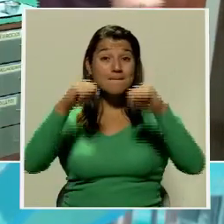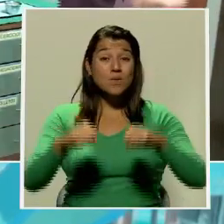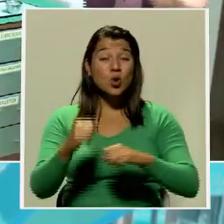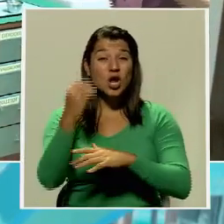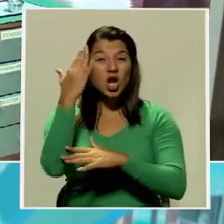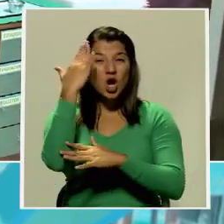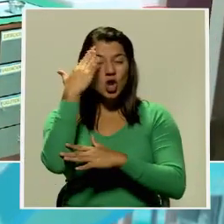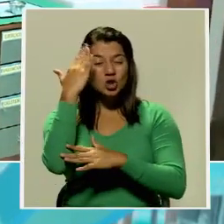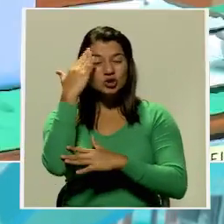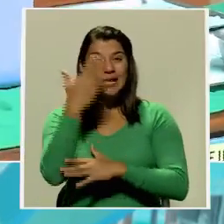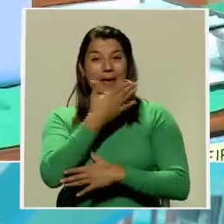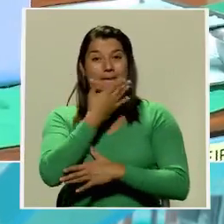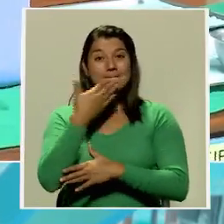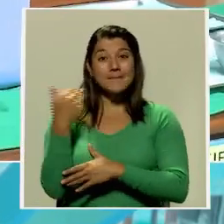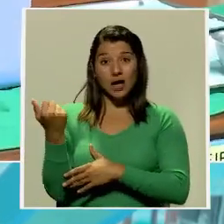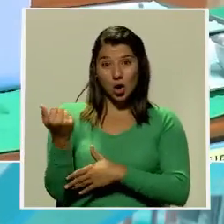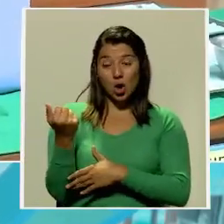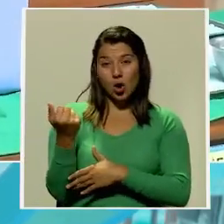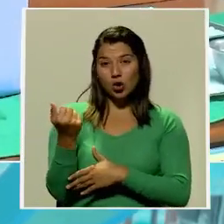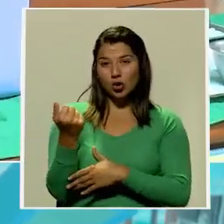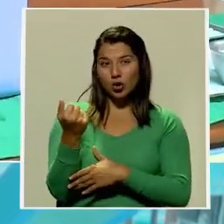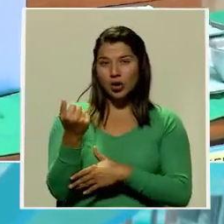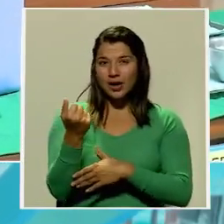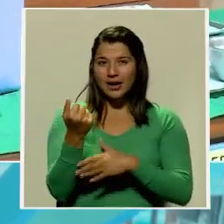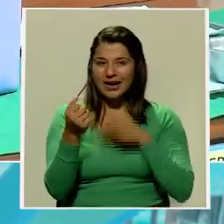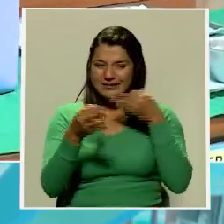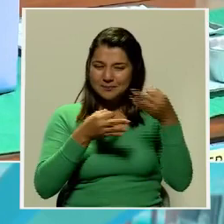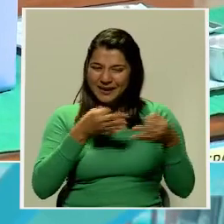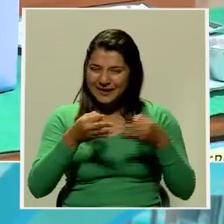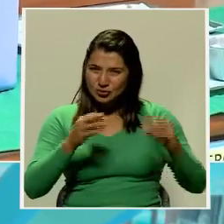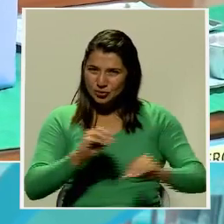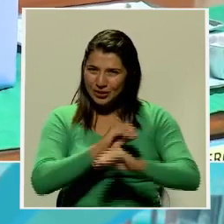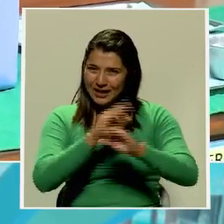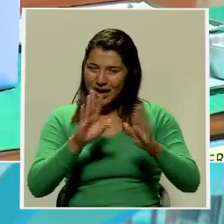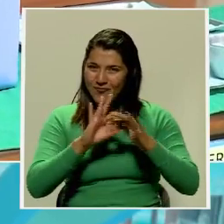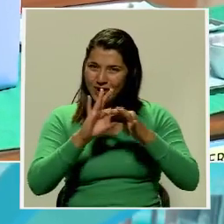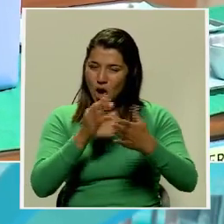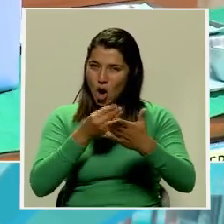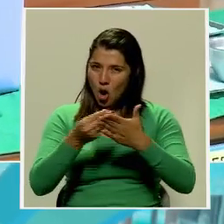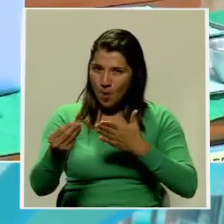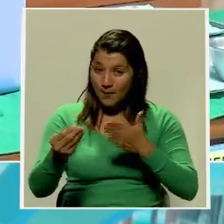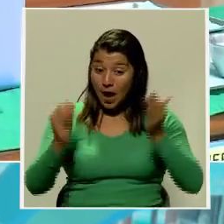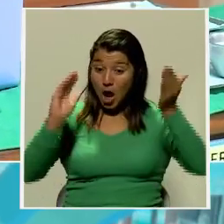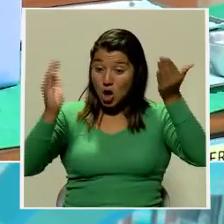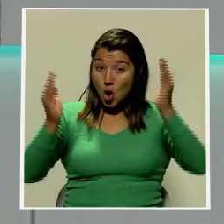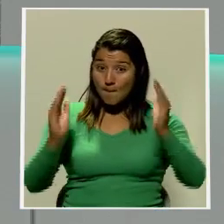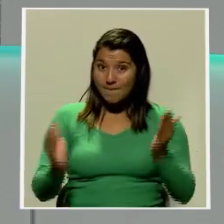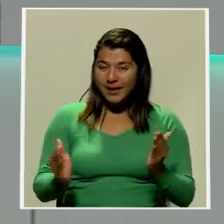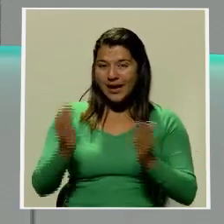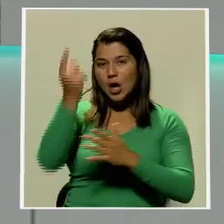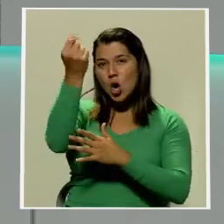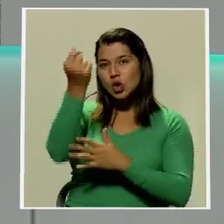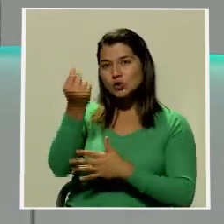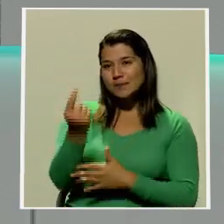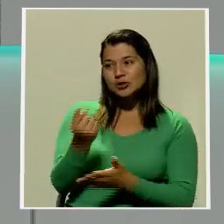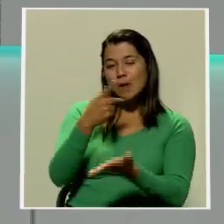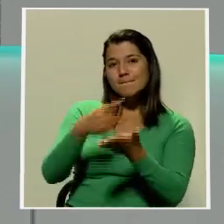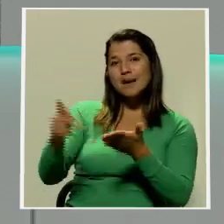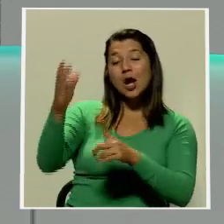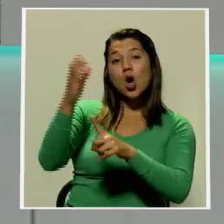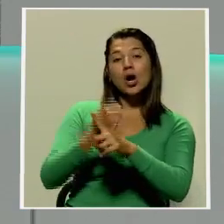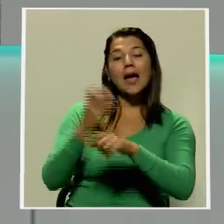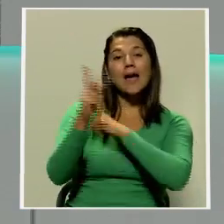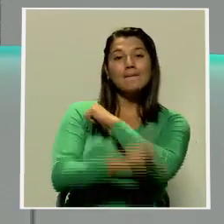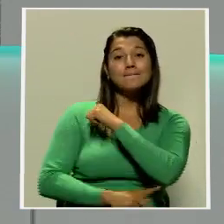el contexto de esta compra y comparar los precios que cada país pagó, pues la economía de